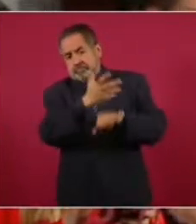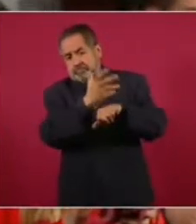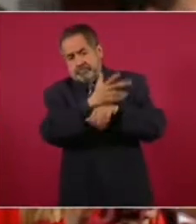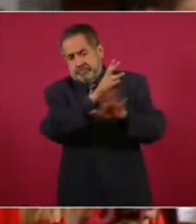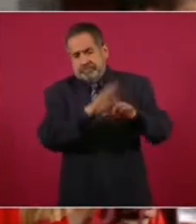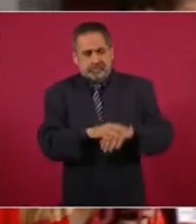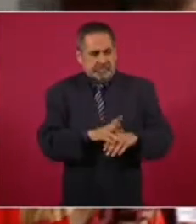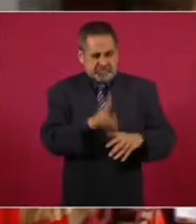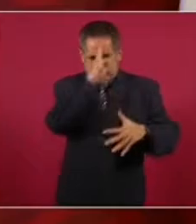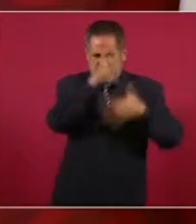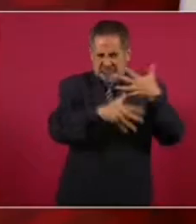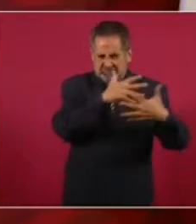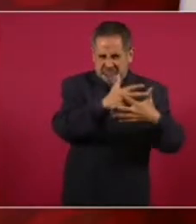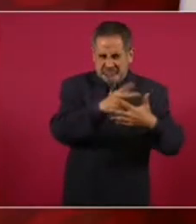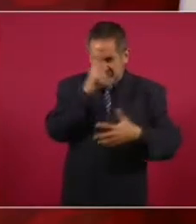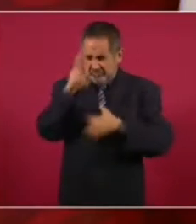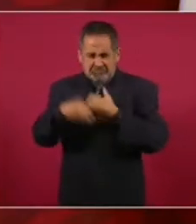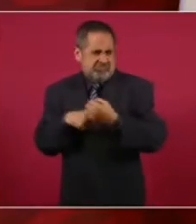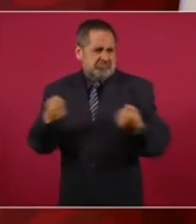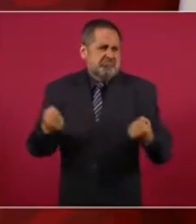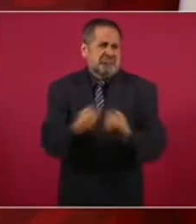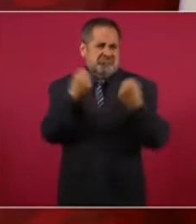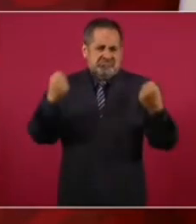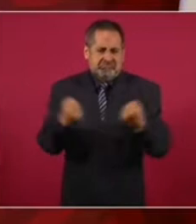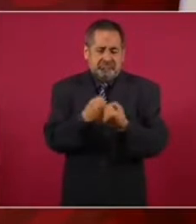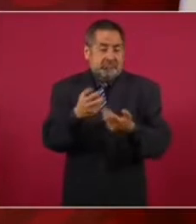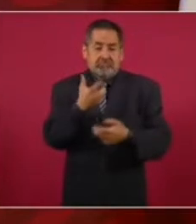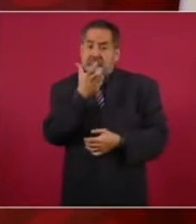la violencia con la violencia. Todo es